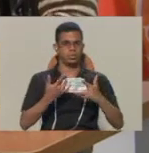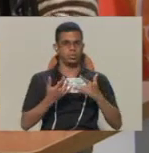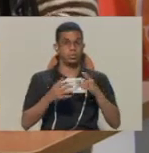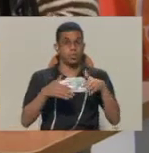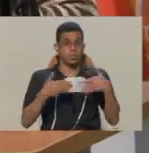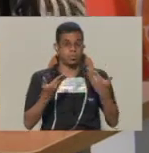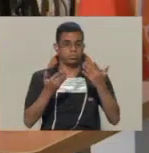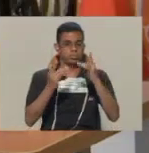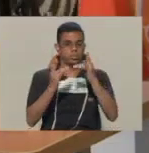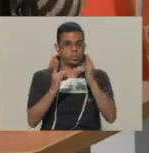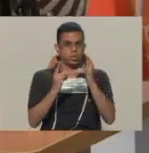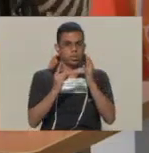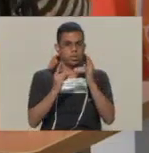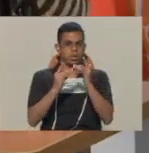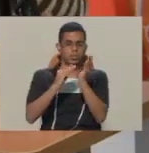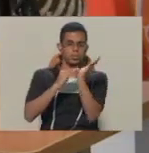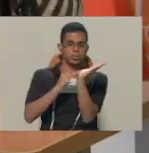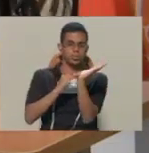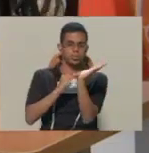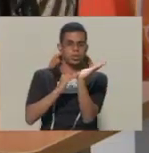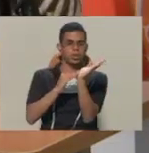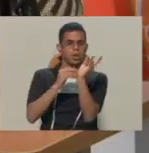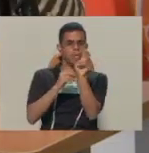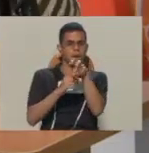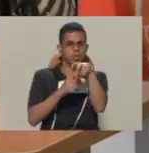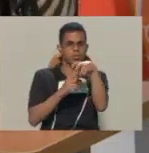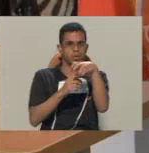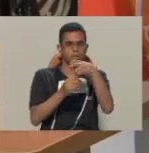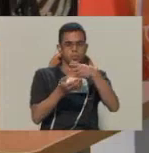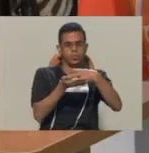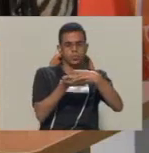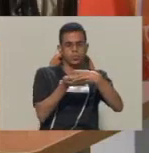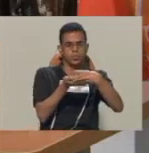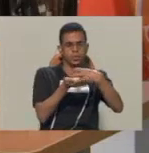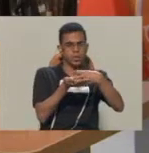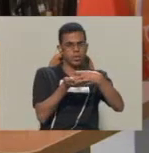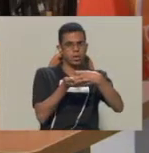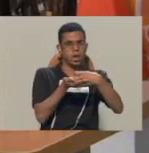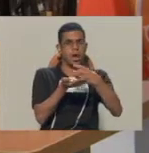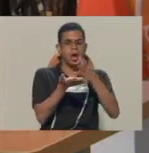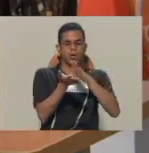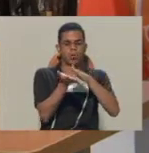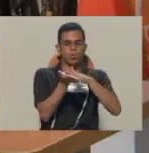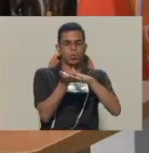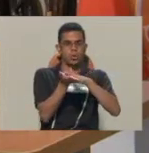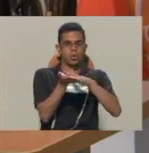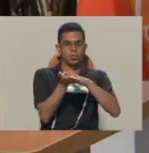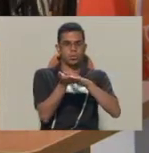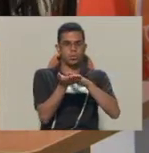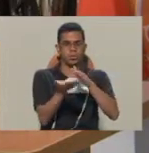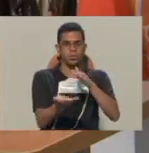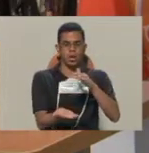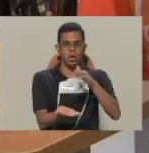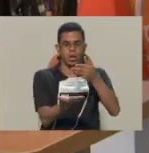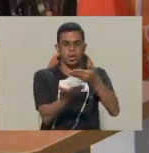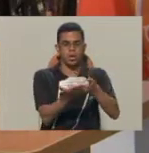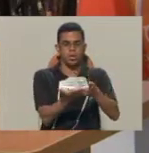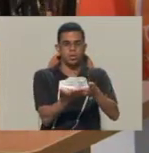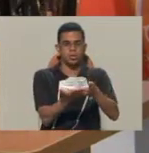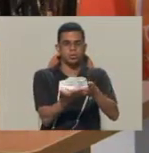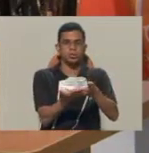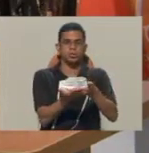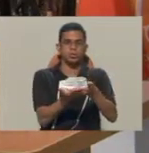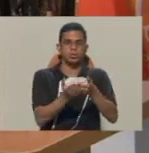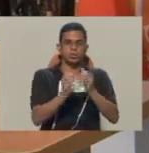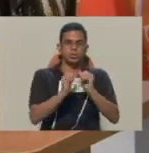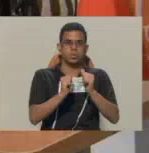con nuestros niños es cuando están acostados, ¿verdad? Ellos doblan sus piernitas, nosotros con la palma de la mano colocársela en los pies para que ellos